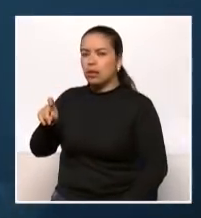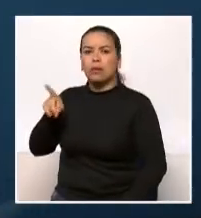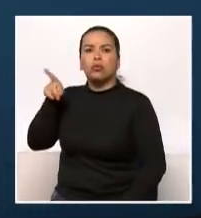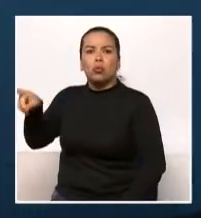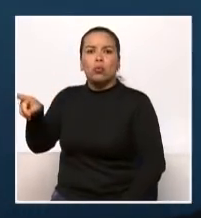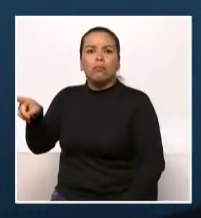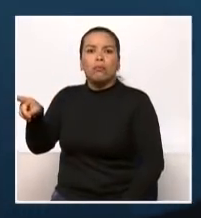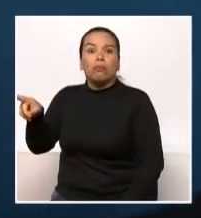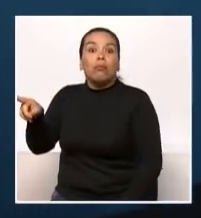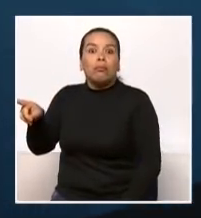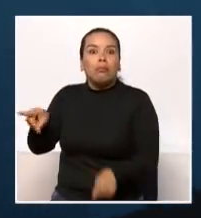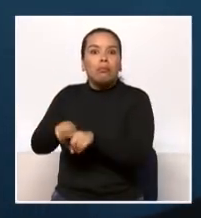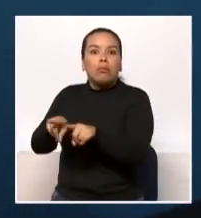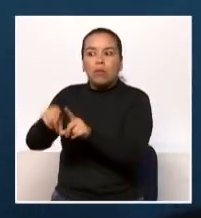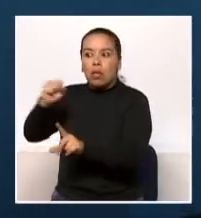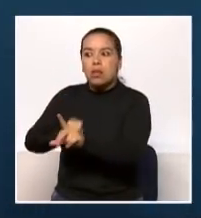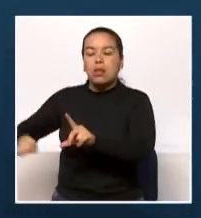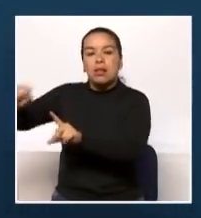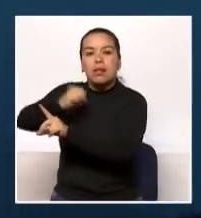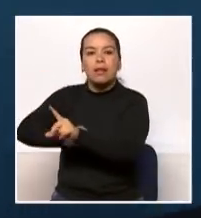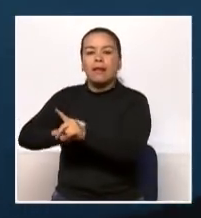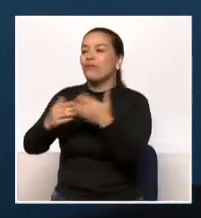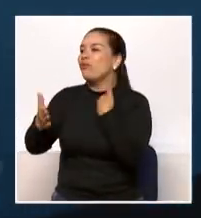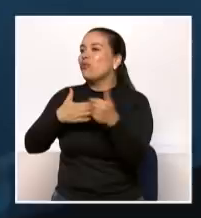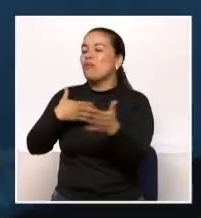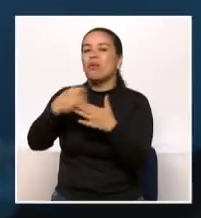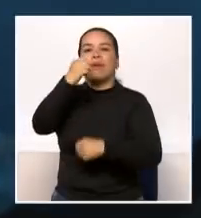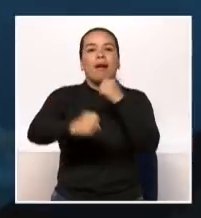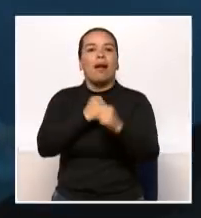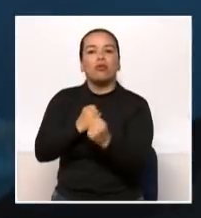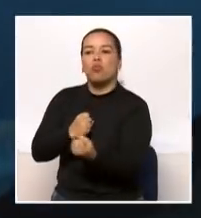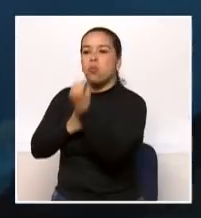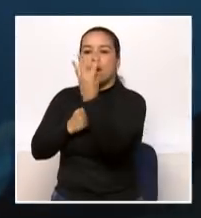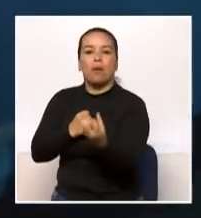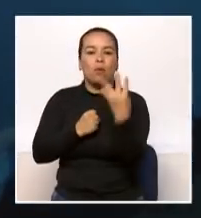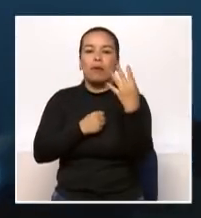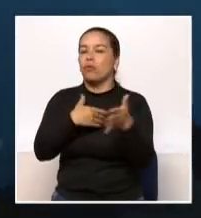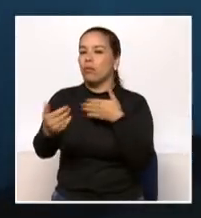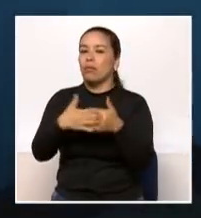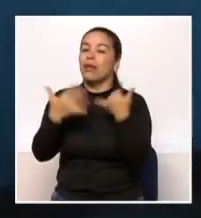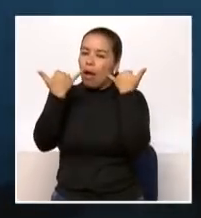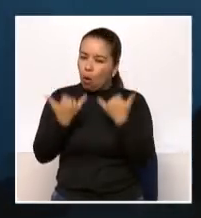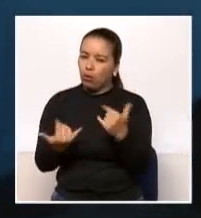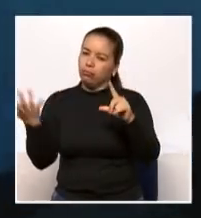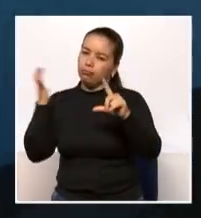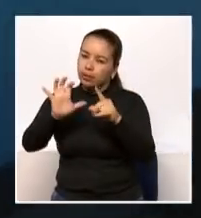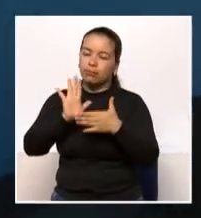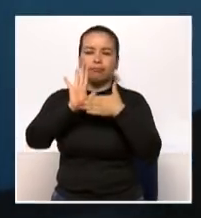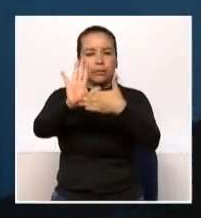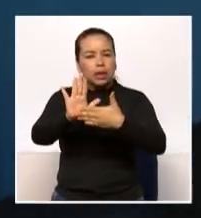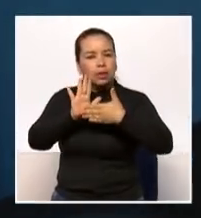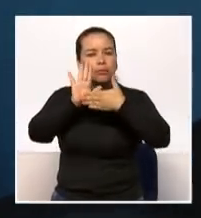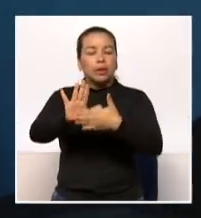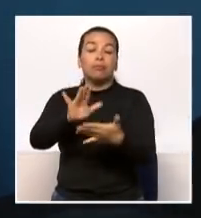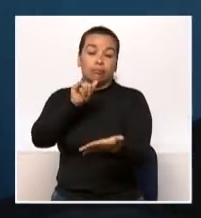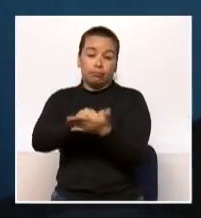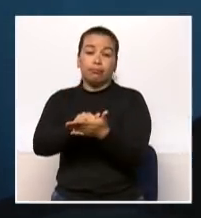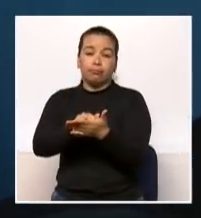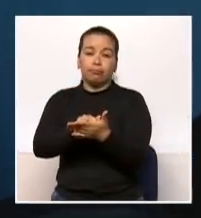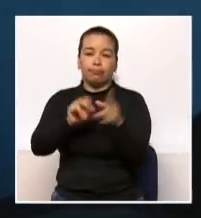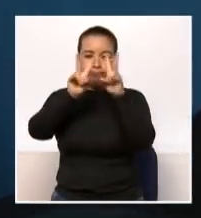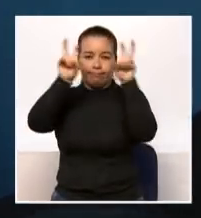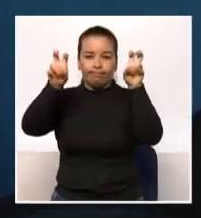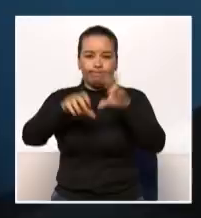de algo. Es independiente de las edades, los exámenes, y por eso hoy queríamos compartir con todos ustedes este